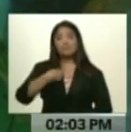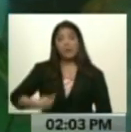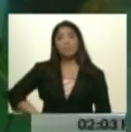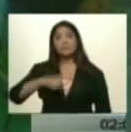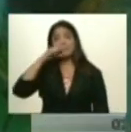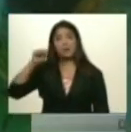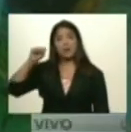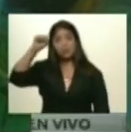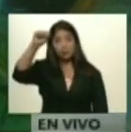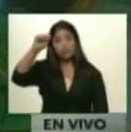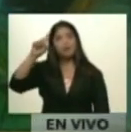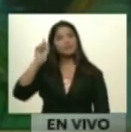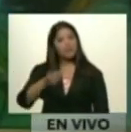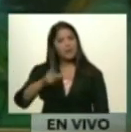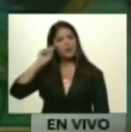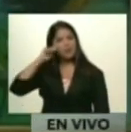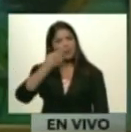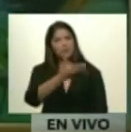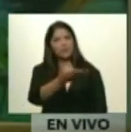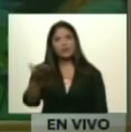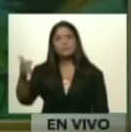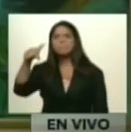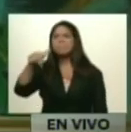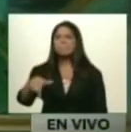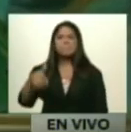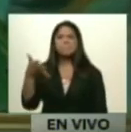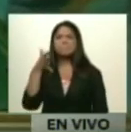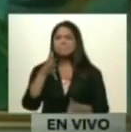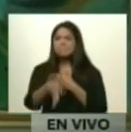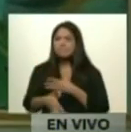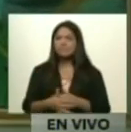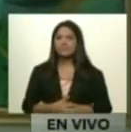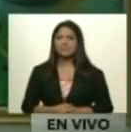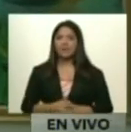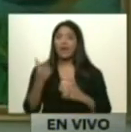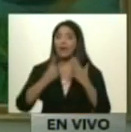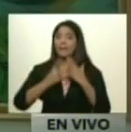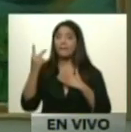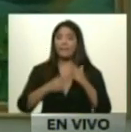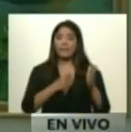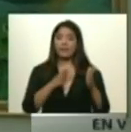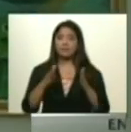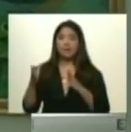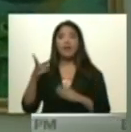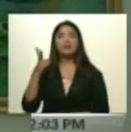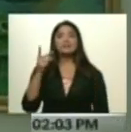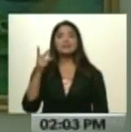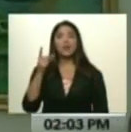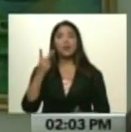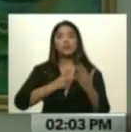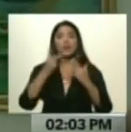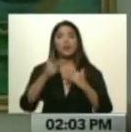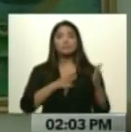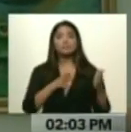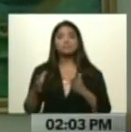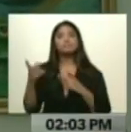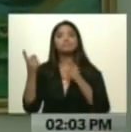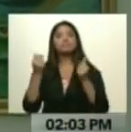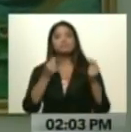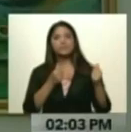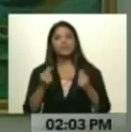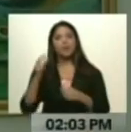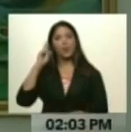Nicolás Maduro. Recordemos que esto forma parte de esa agenda, de la segunda fase de la agenda económica